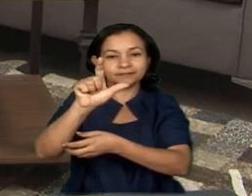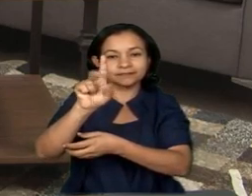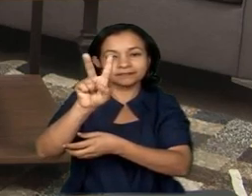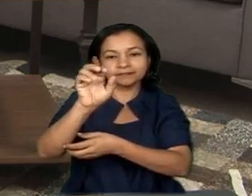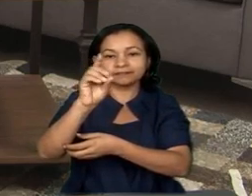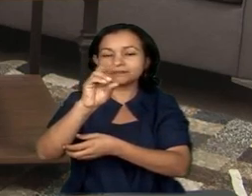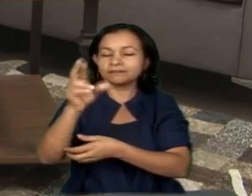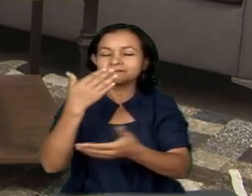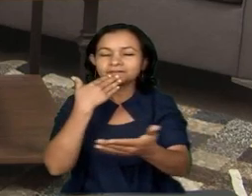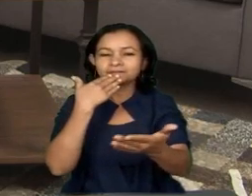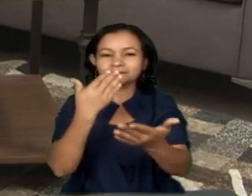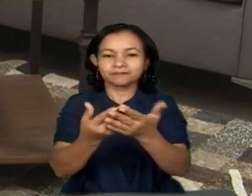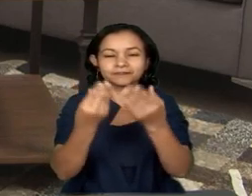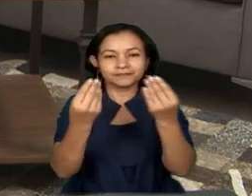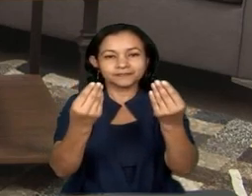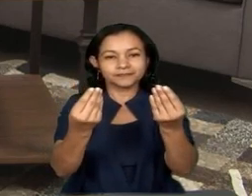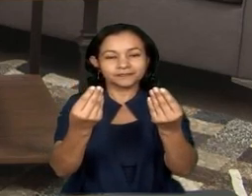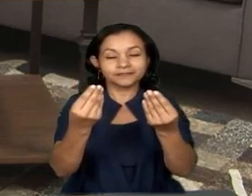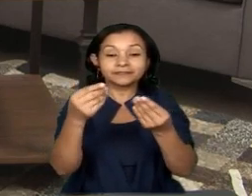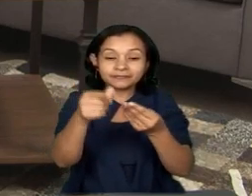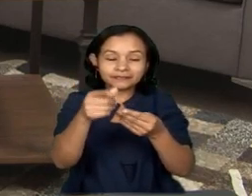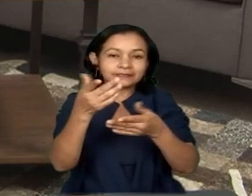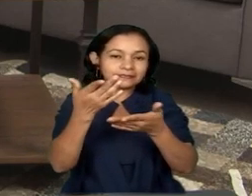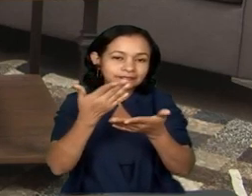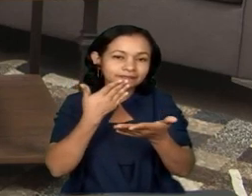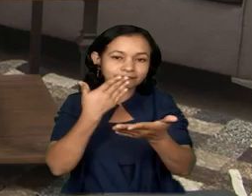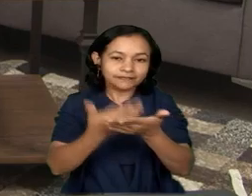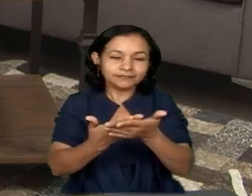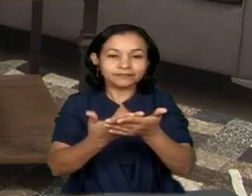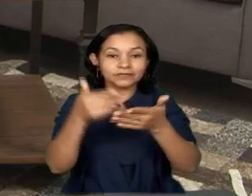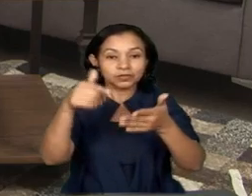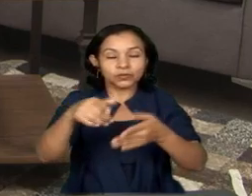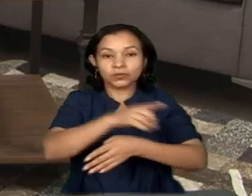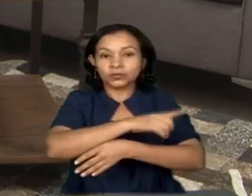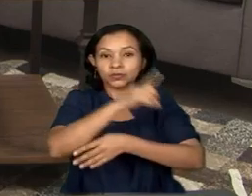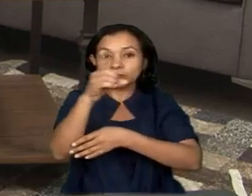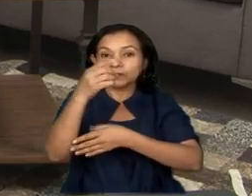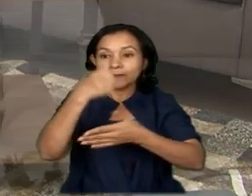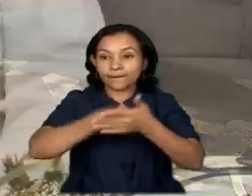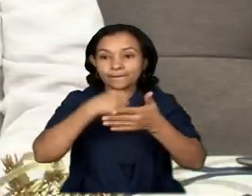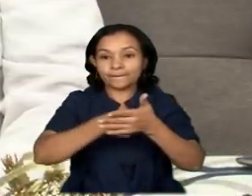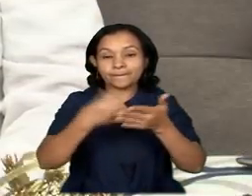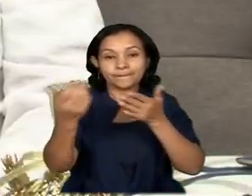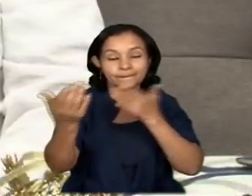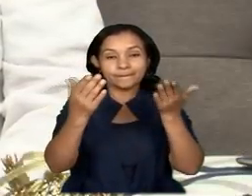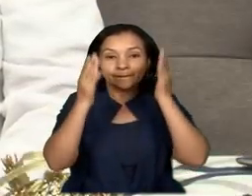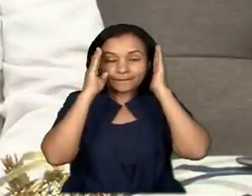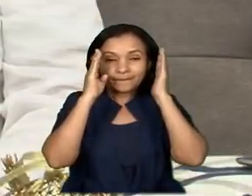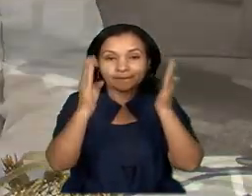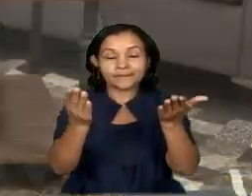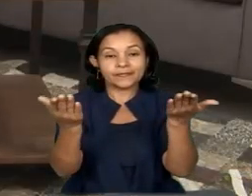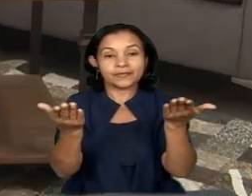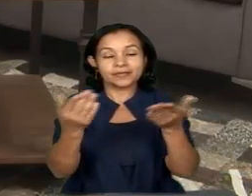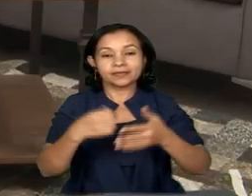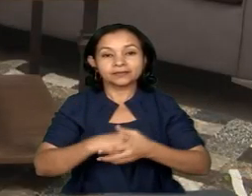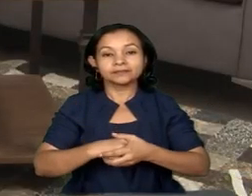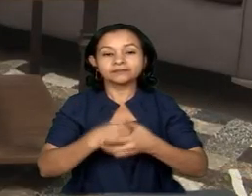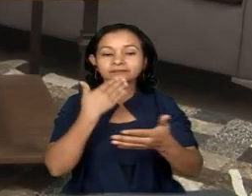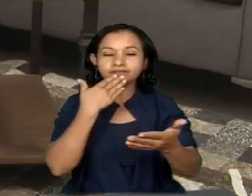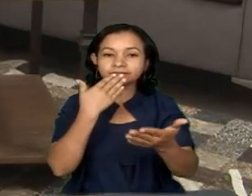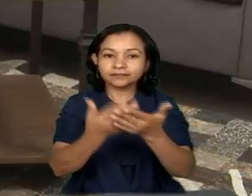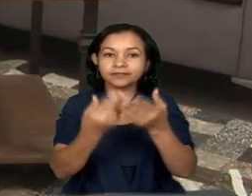resta más que agradecerle su tiempo y el espacio que siempre, y sé que hoy hizo un plus ahí para compartir. Estamos para servirle. Un plus, y le